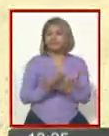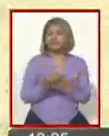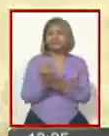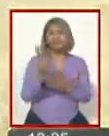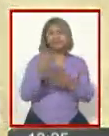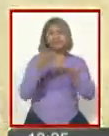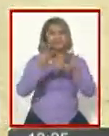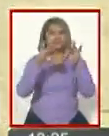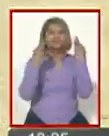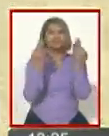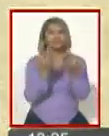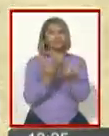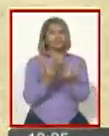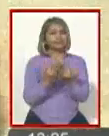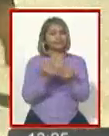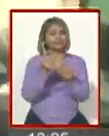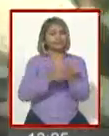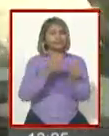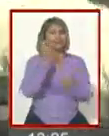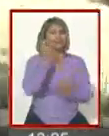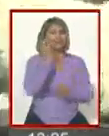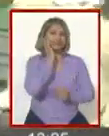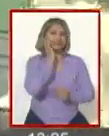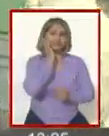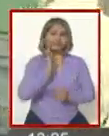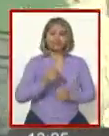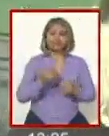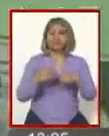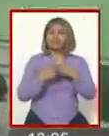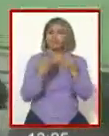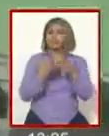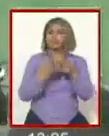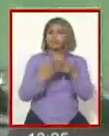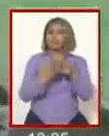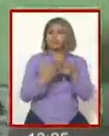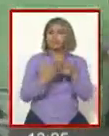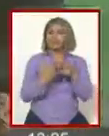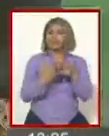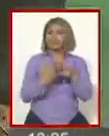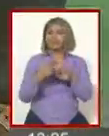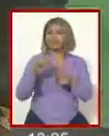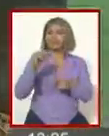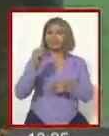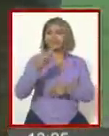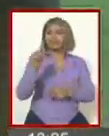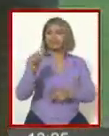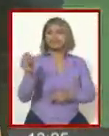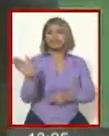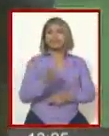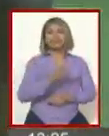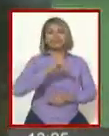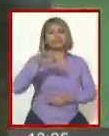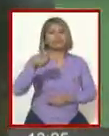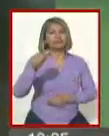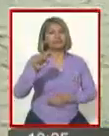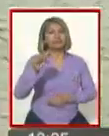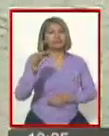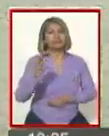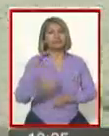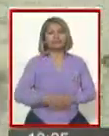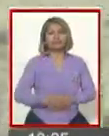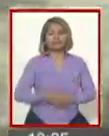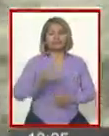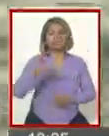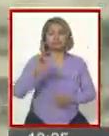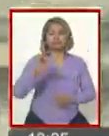parte de la familia, ¿no?, de cada hogar que tenemos. ¿Cómo se llama su mascota y de qué raza es? Es Hassan, se llama, la